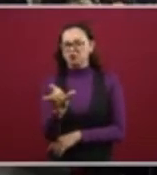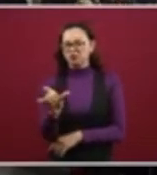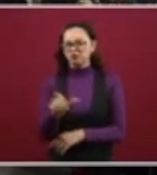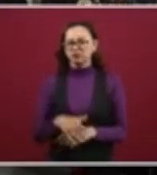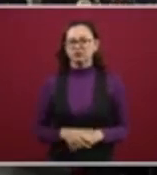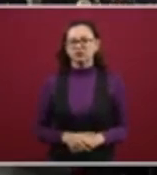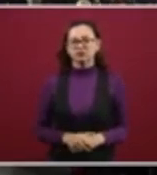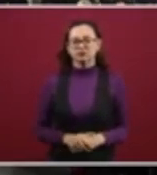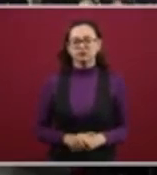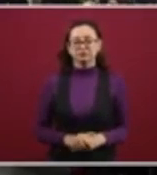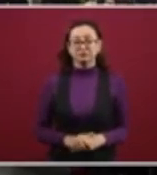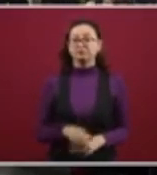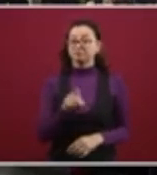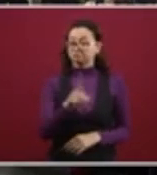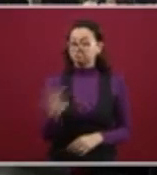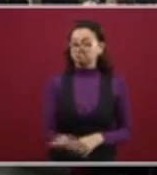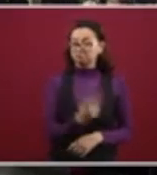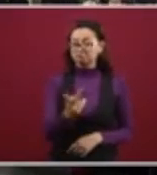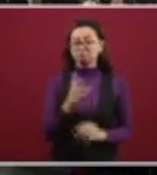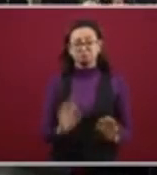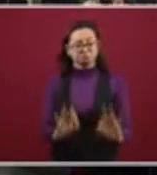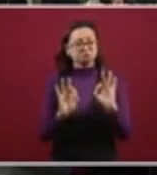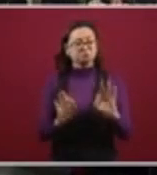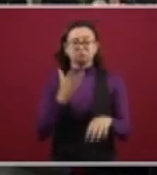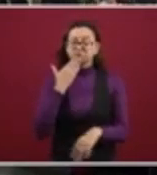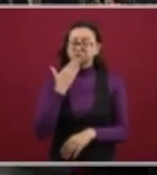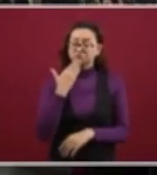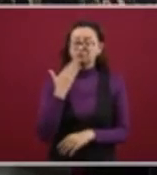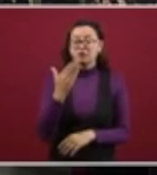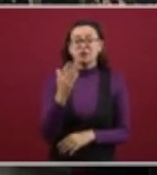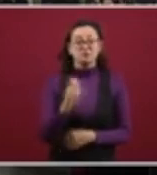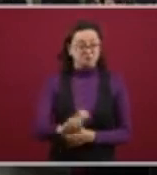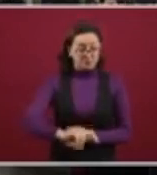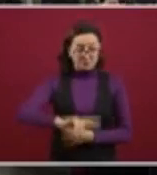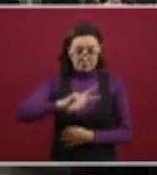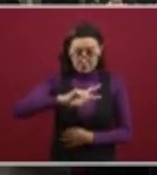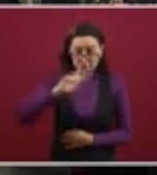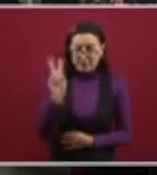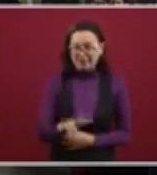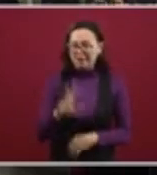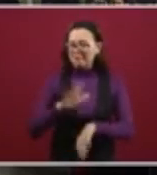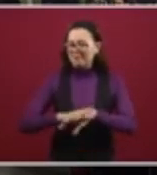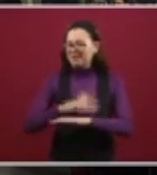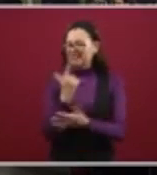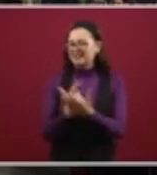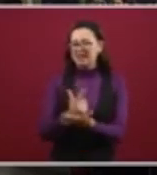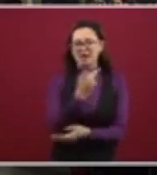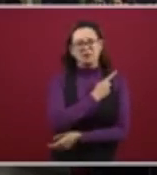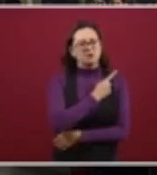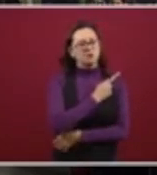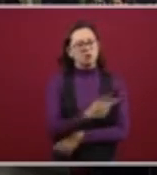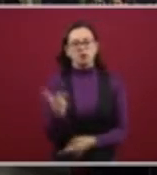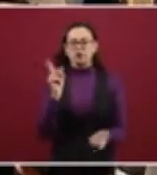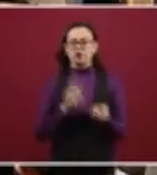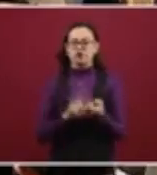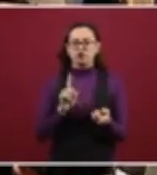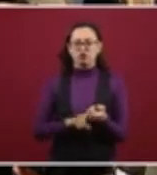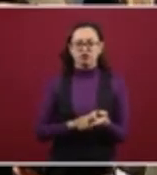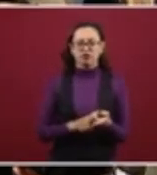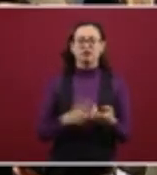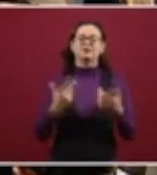es muy pertinente. Efectivamente, donde tenemos los márgenes extremos de pobreza es casualmente donde ha sido mucho